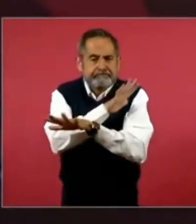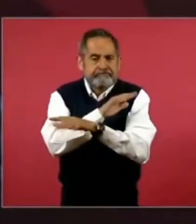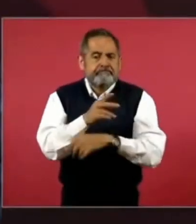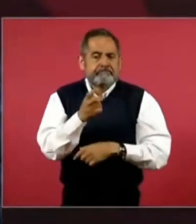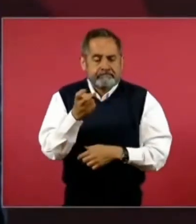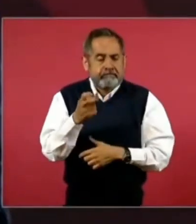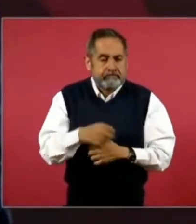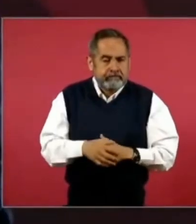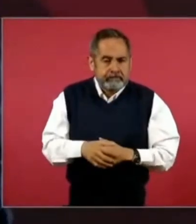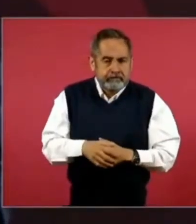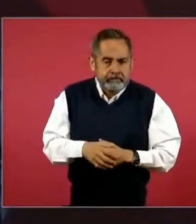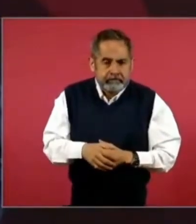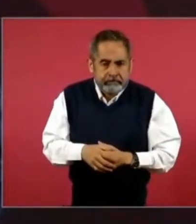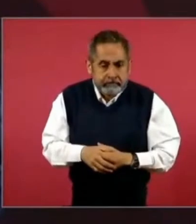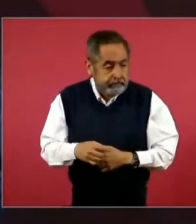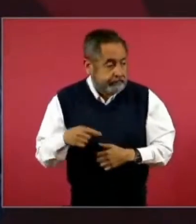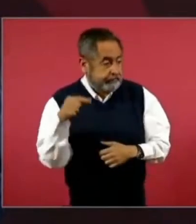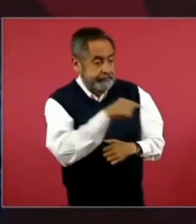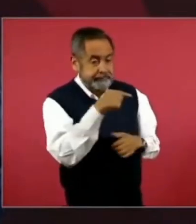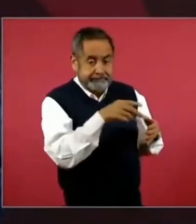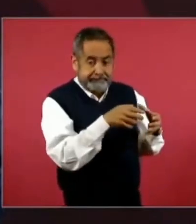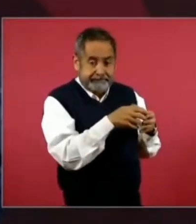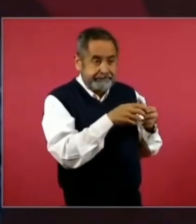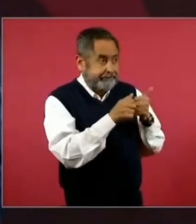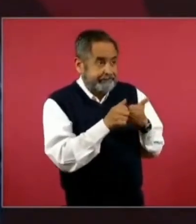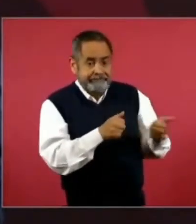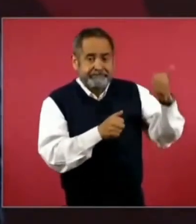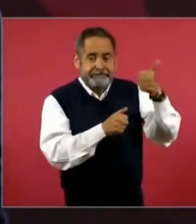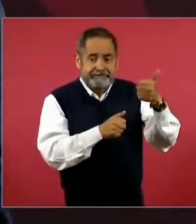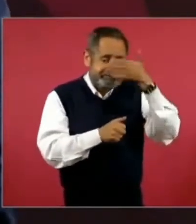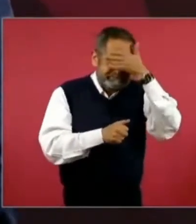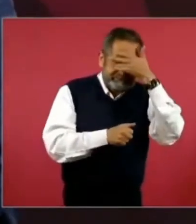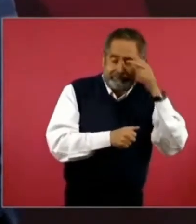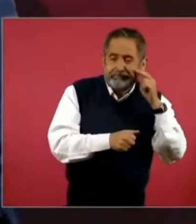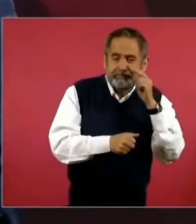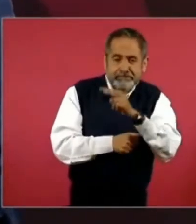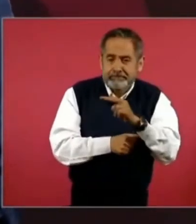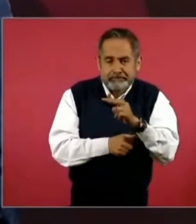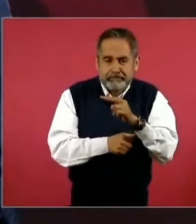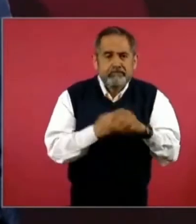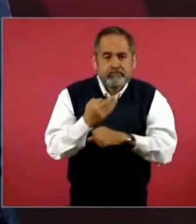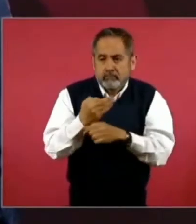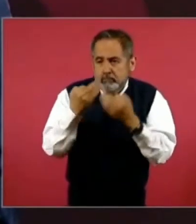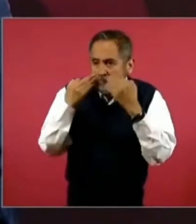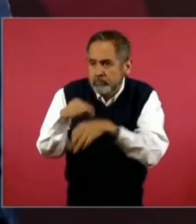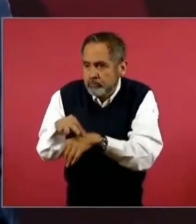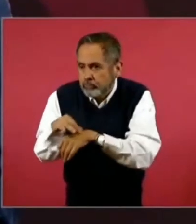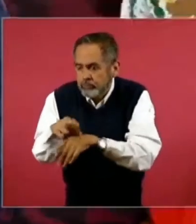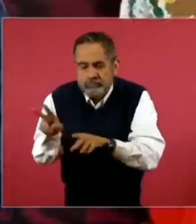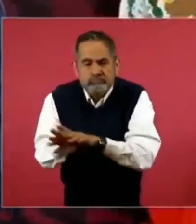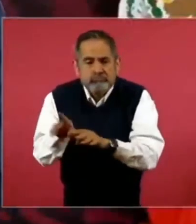Esto no lo percibían arriba, como lo estamos viendo ahora.